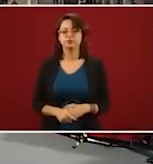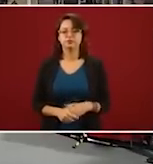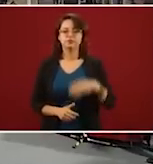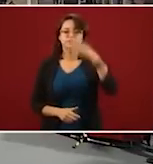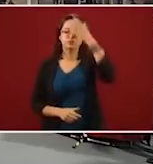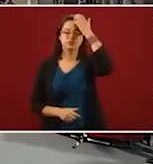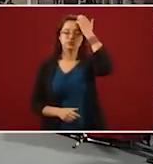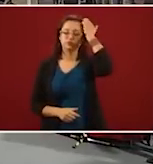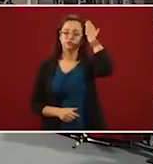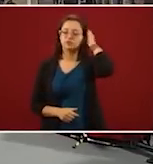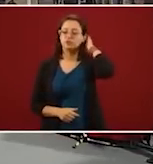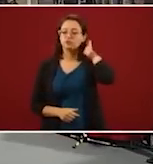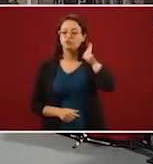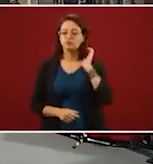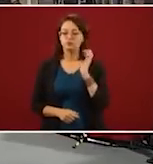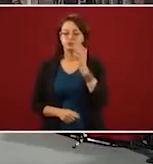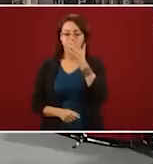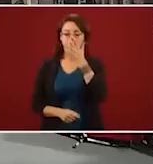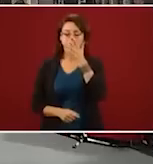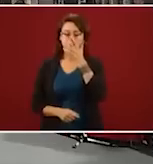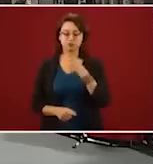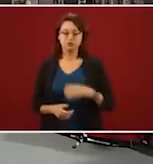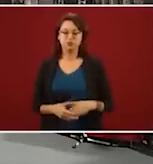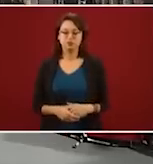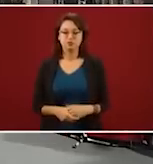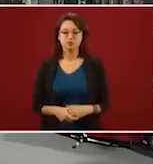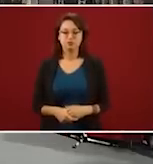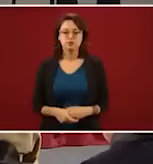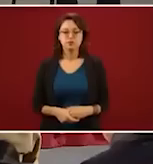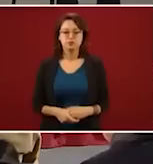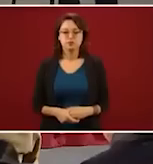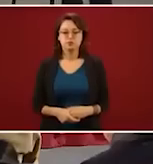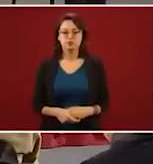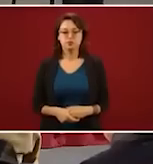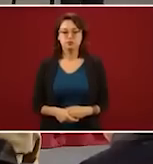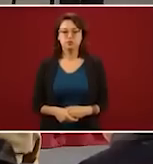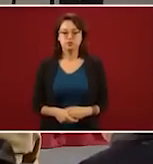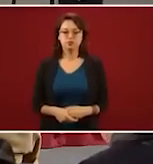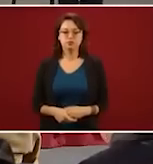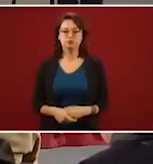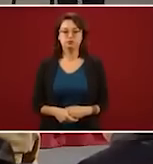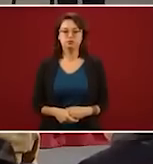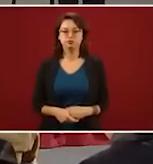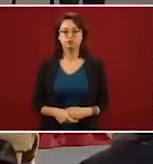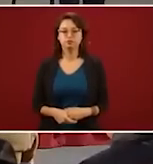Todo esto pues es motivo,